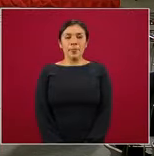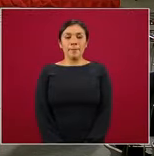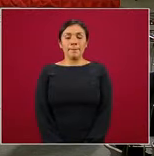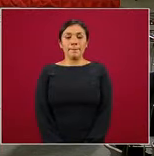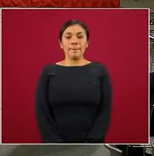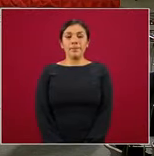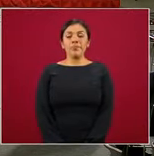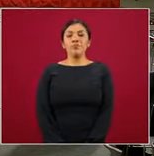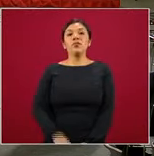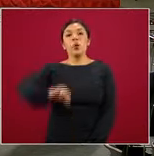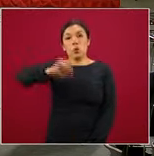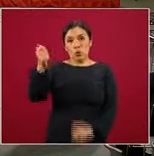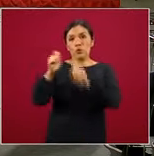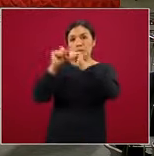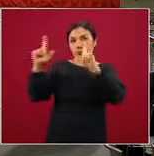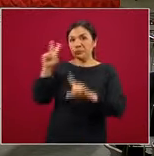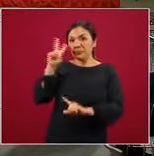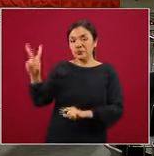sí, siguiente,